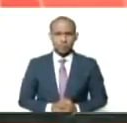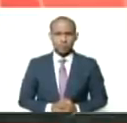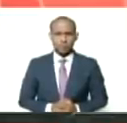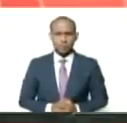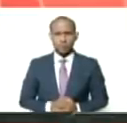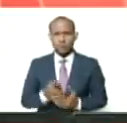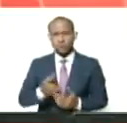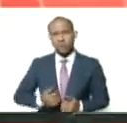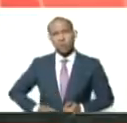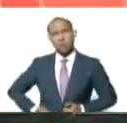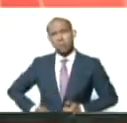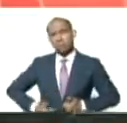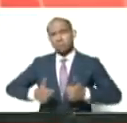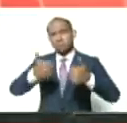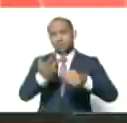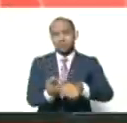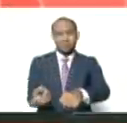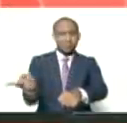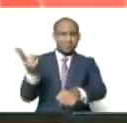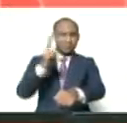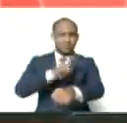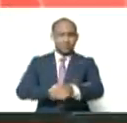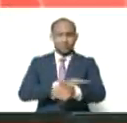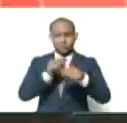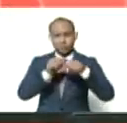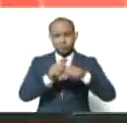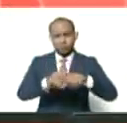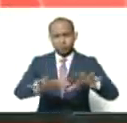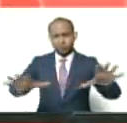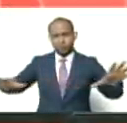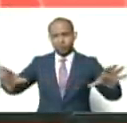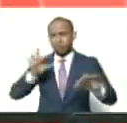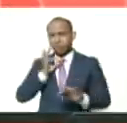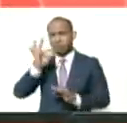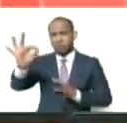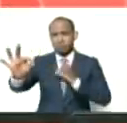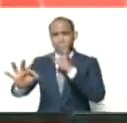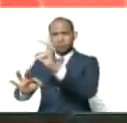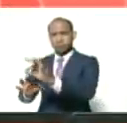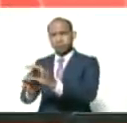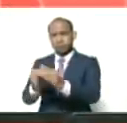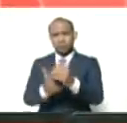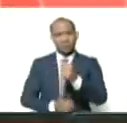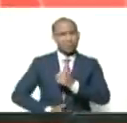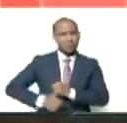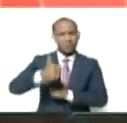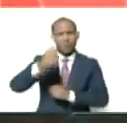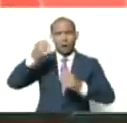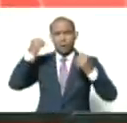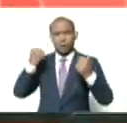que es mucho más contagiosa y transmite una carga viral superior.